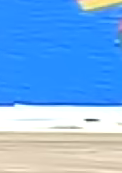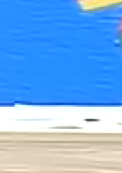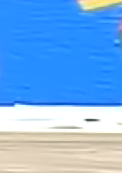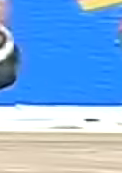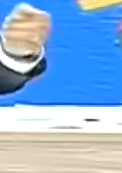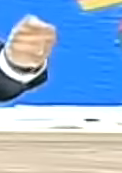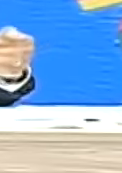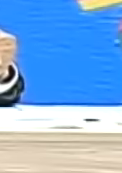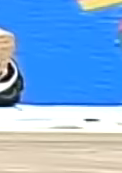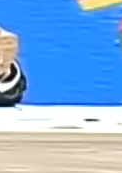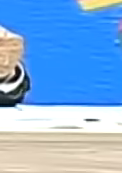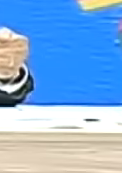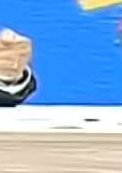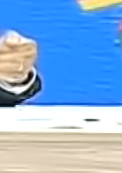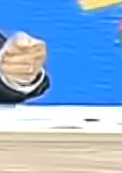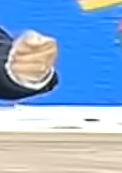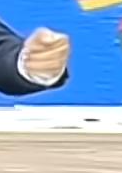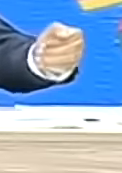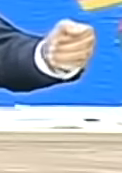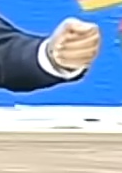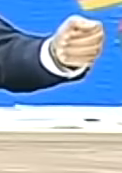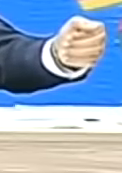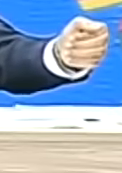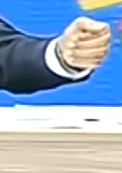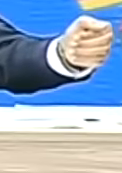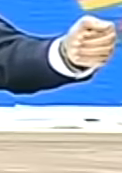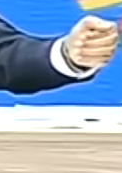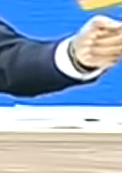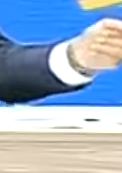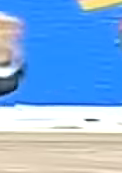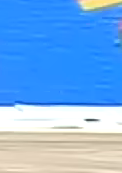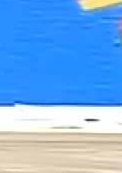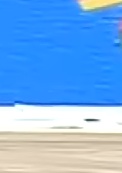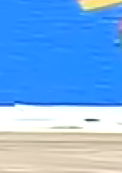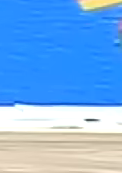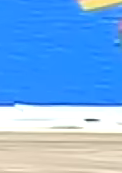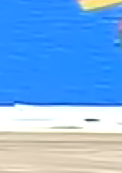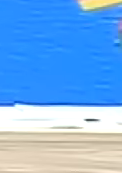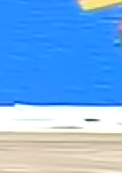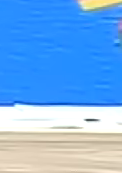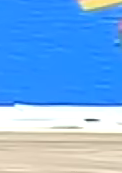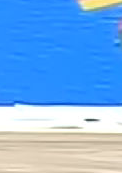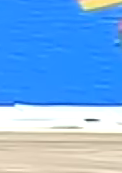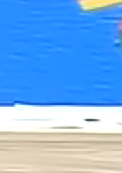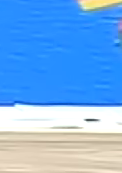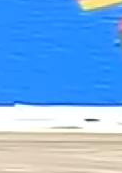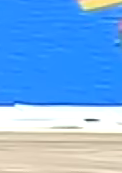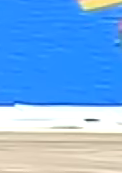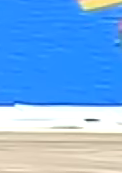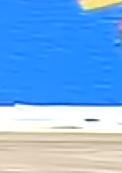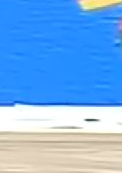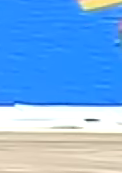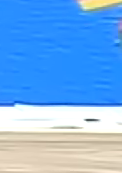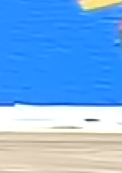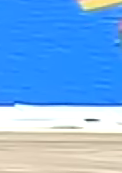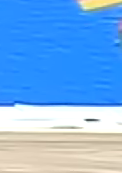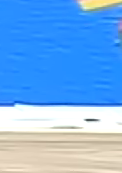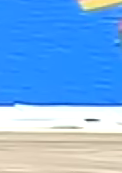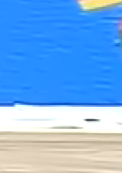Venezuela se debatía en un momento muy difícil, muy